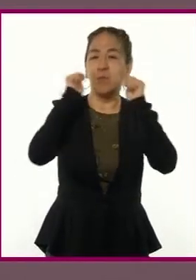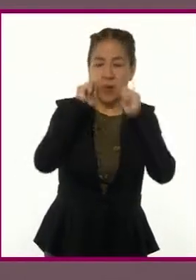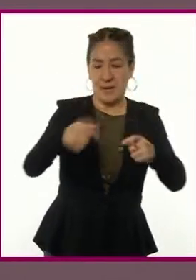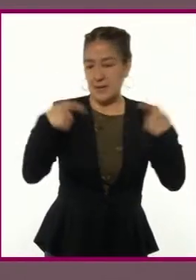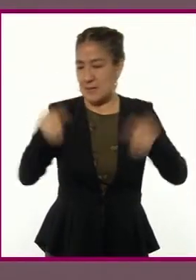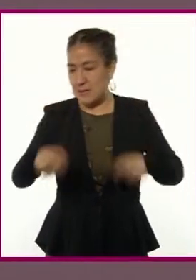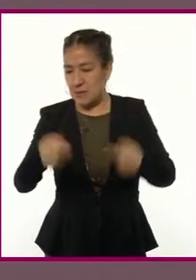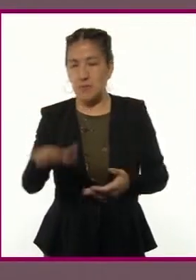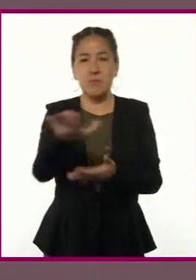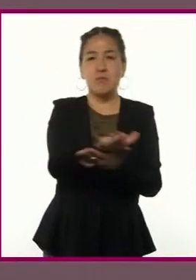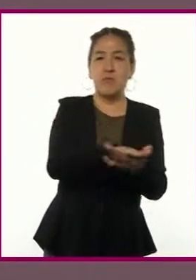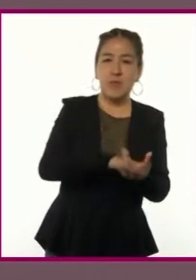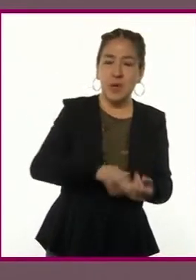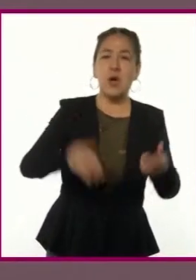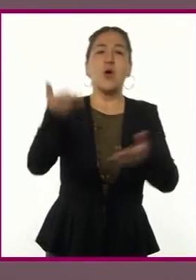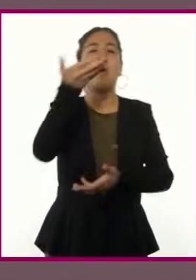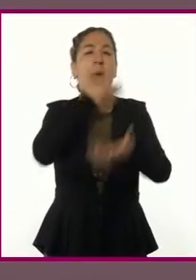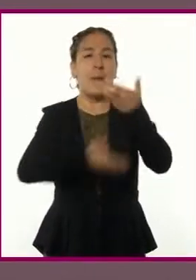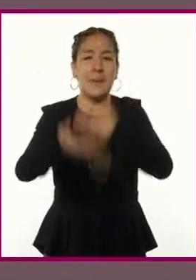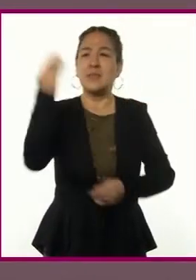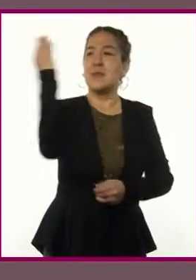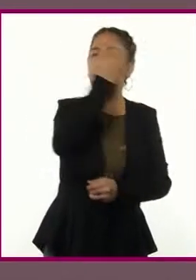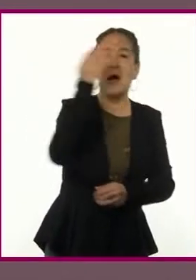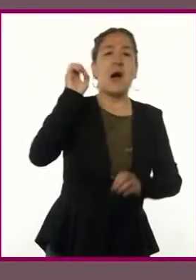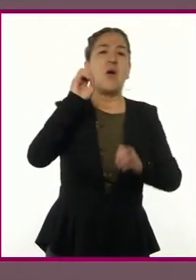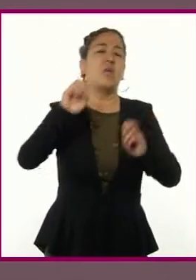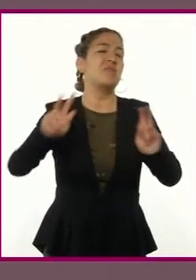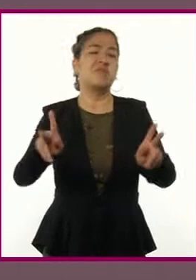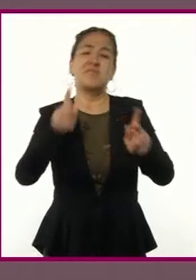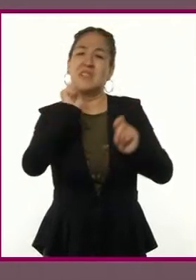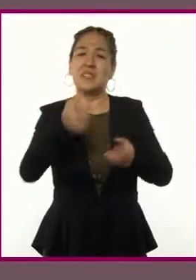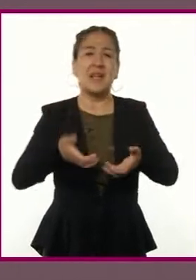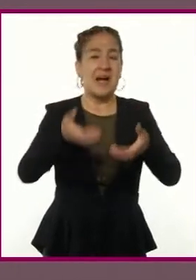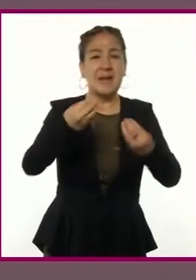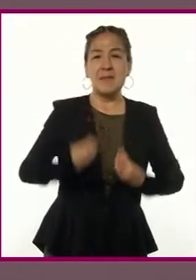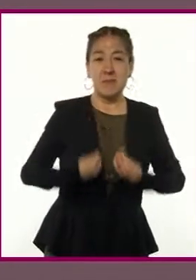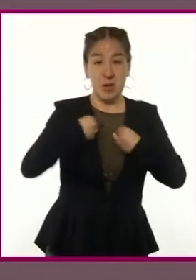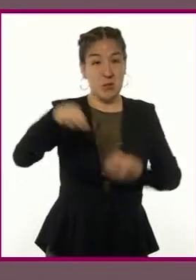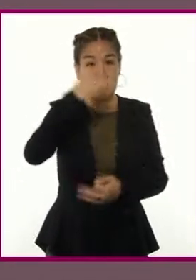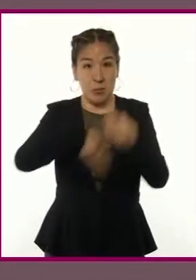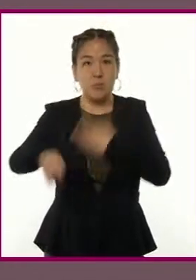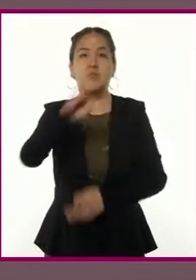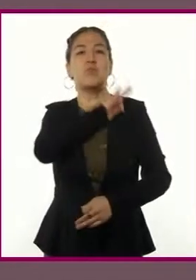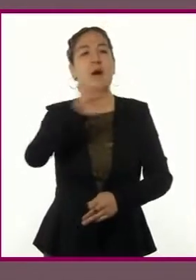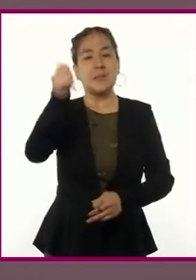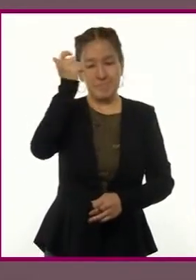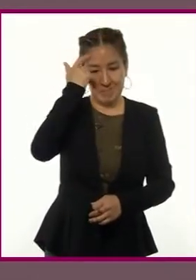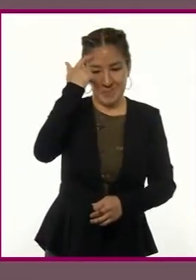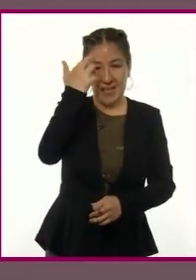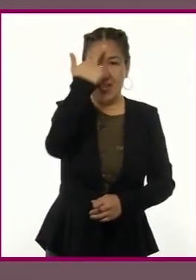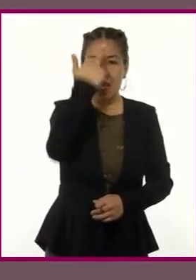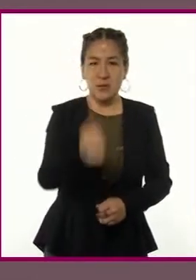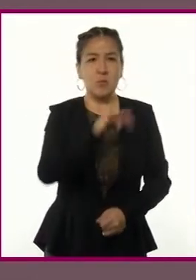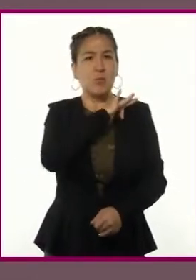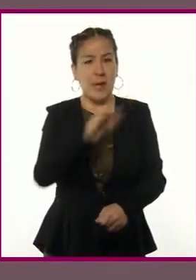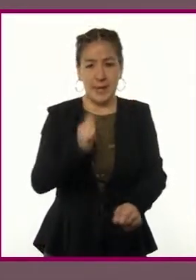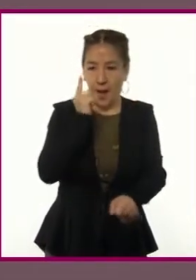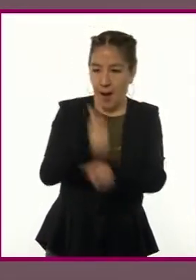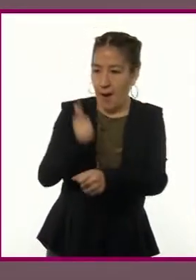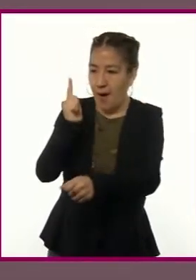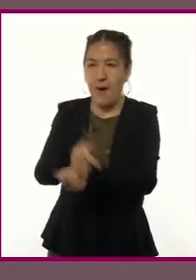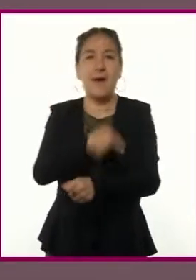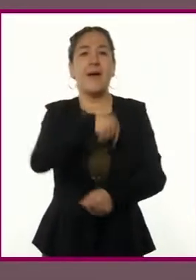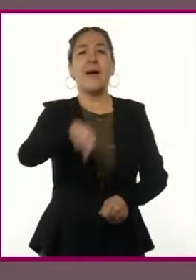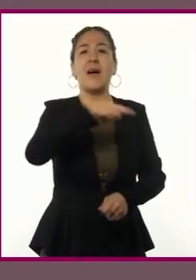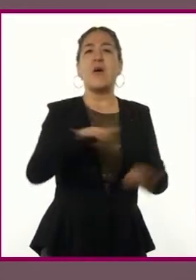nobles, clérigos, comerciantes o labradores, eran seres racionales capaces de descubrir la verdad a través